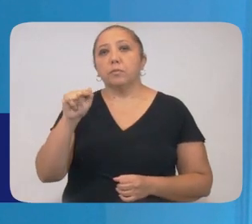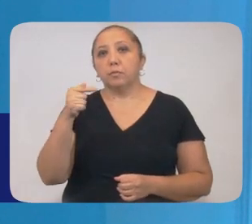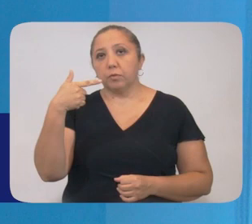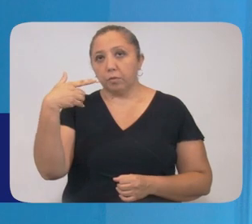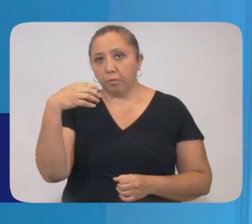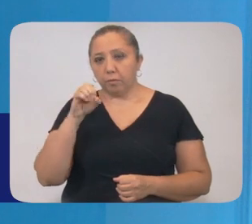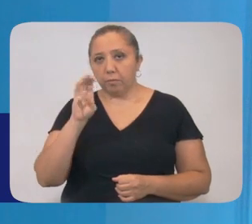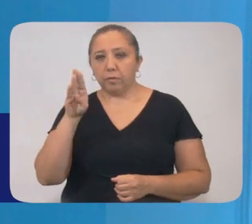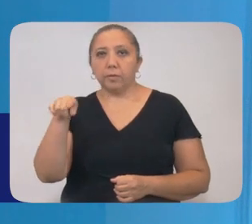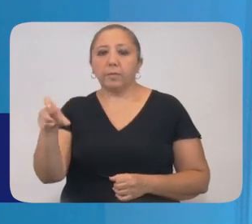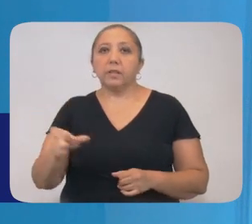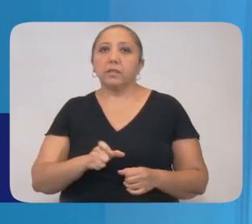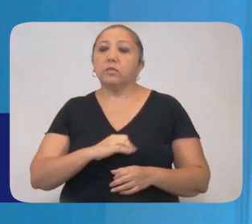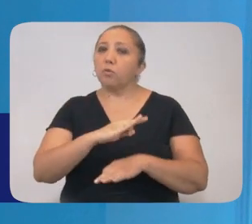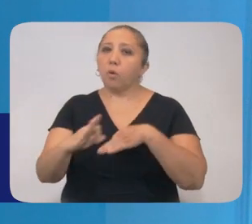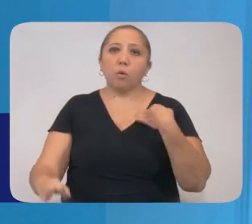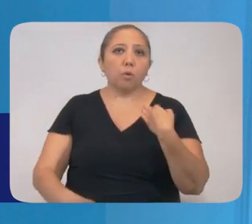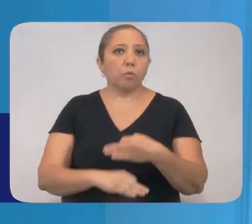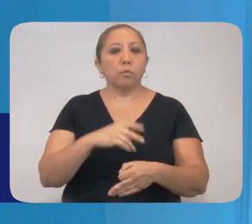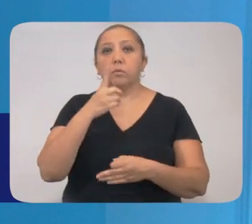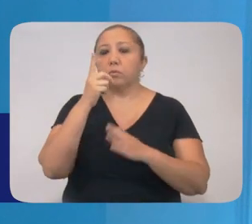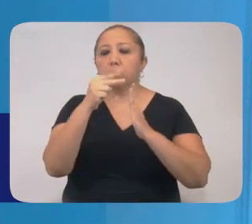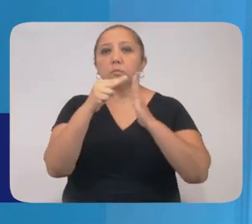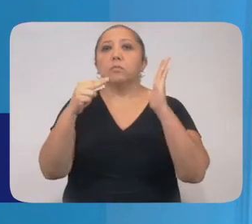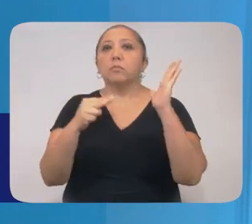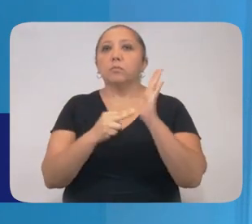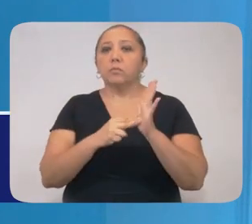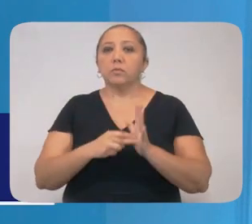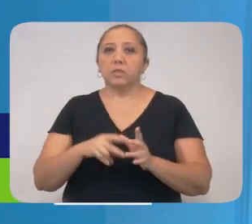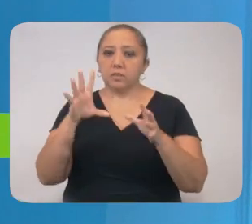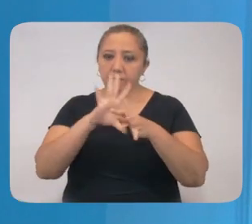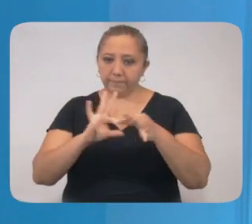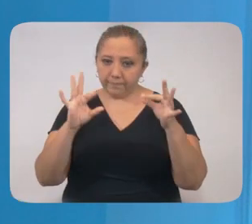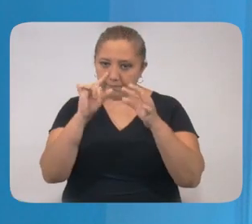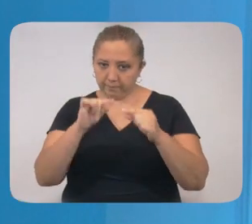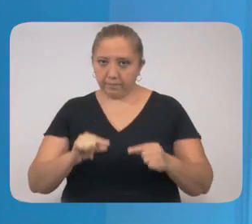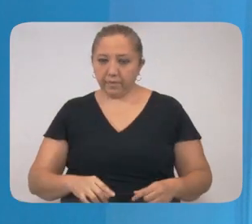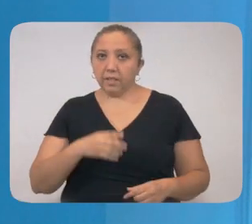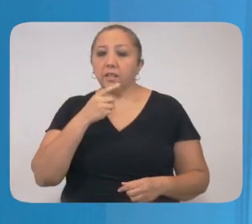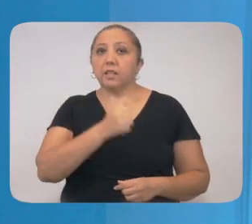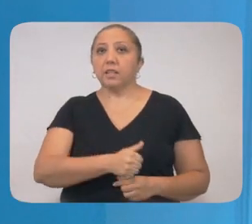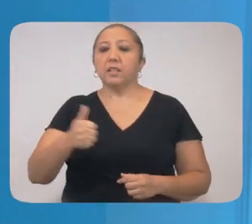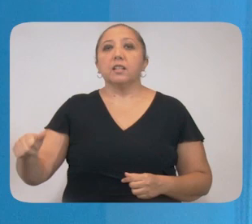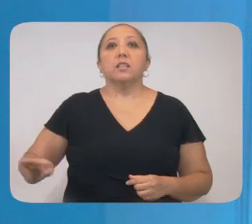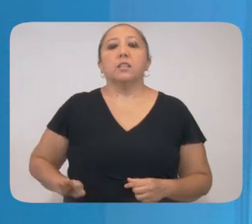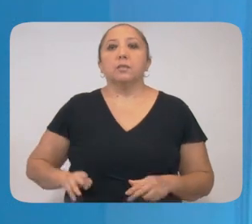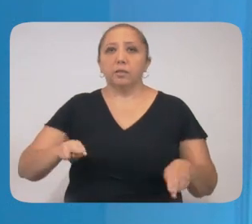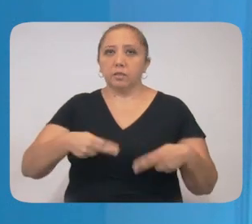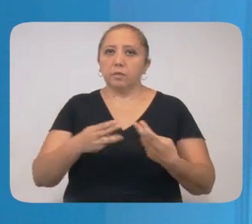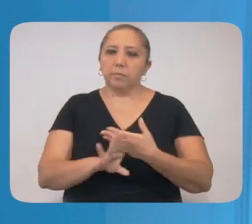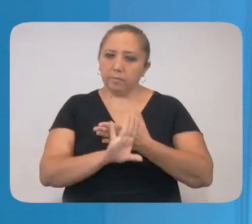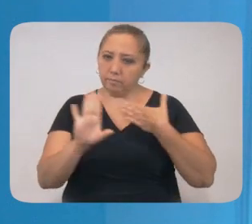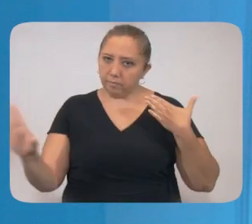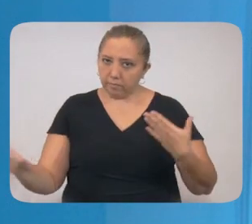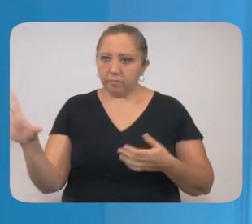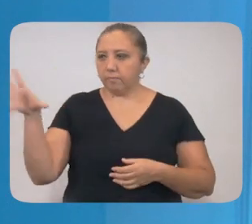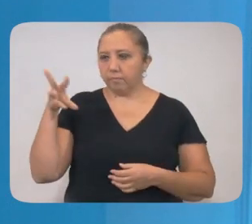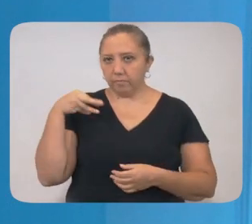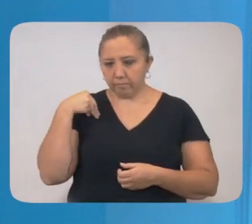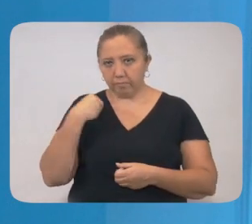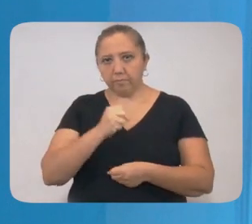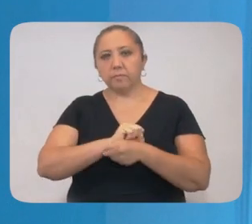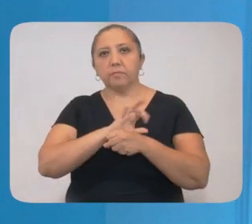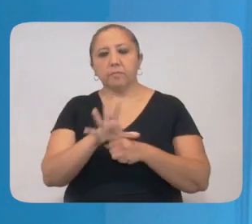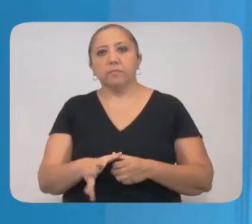reactivacion.yucatan.gob.mx, donde se encuentran todos los protocolos sanitarios específicos a cada giro comercial para prevenir y evitar contagios